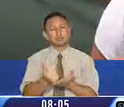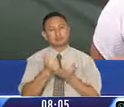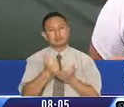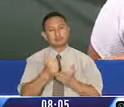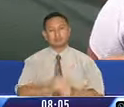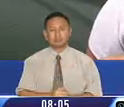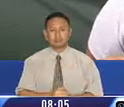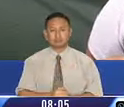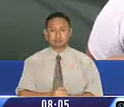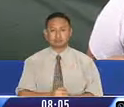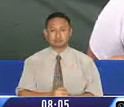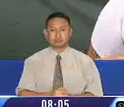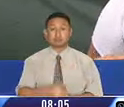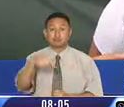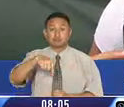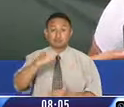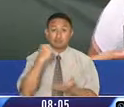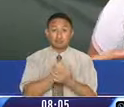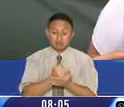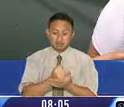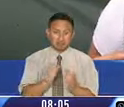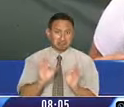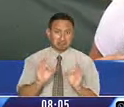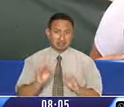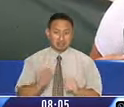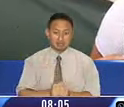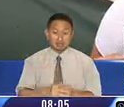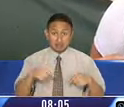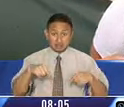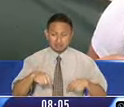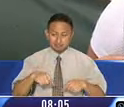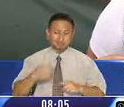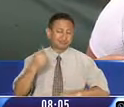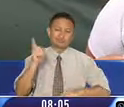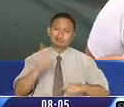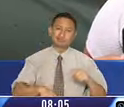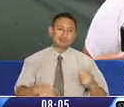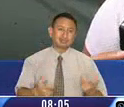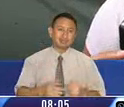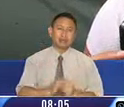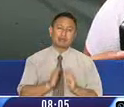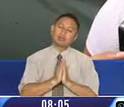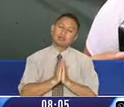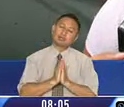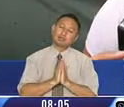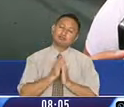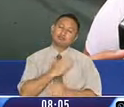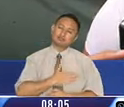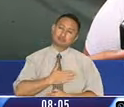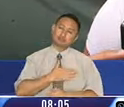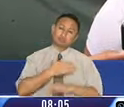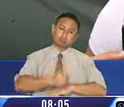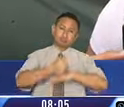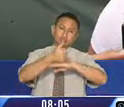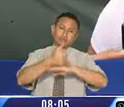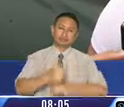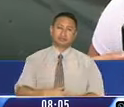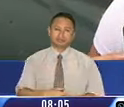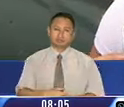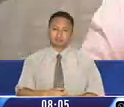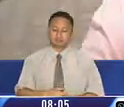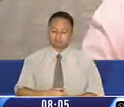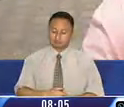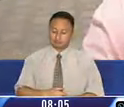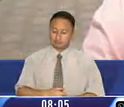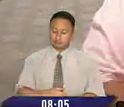Pasan sin placas. Ya no se puede, ya no se puede. Hacemos un llamado directamente a las autoridades competentes que nos ayuden.